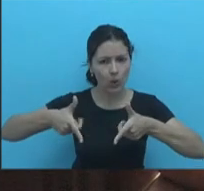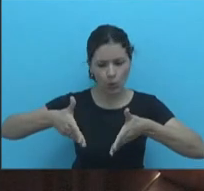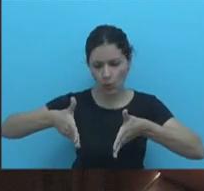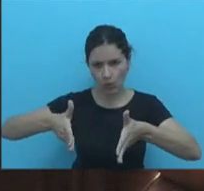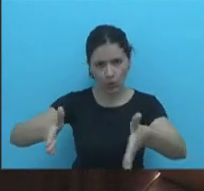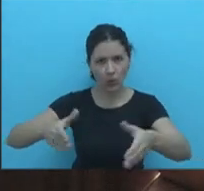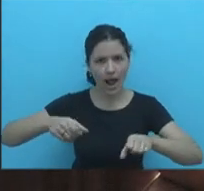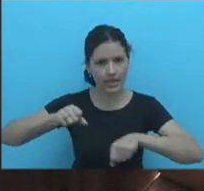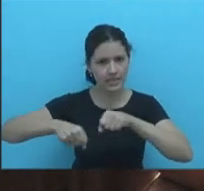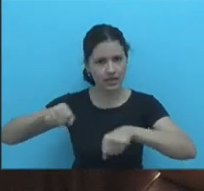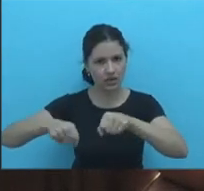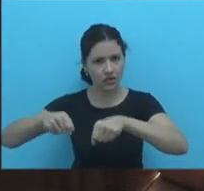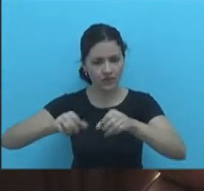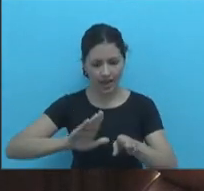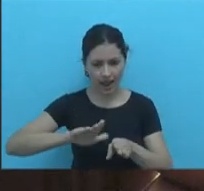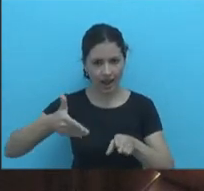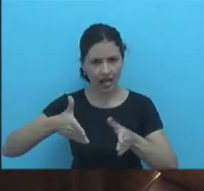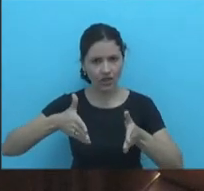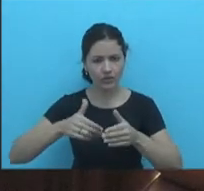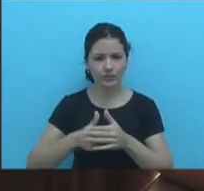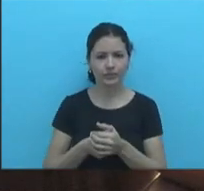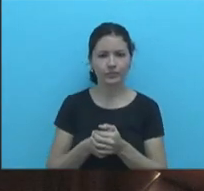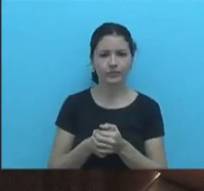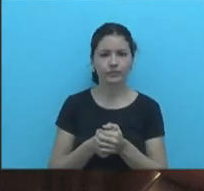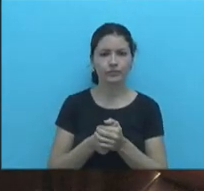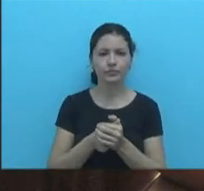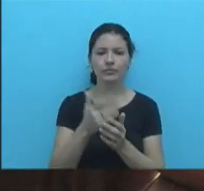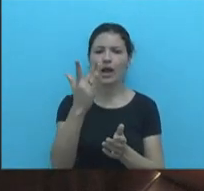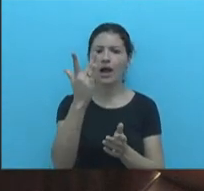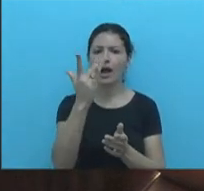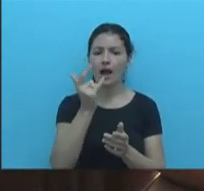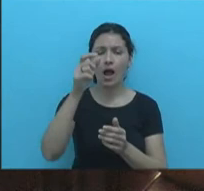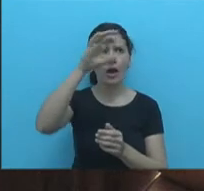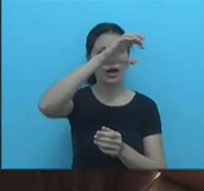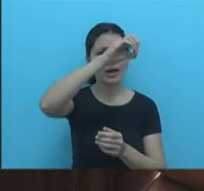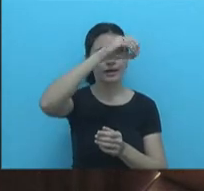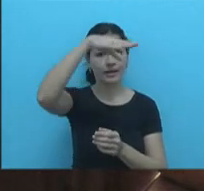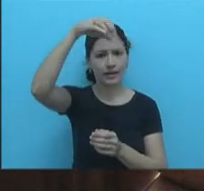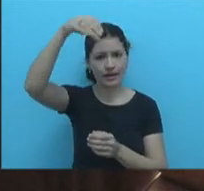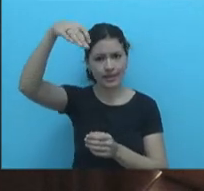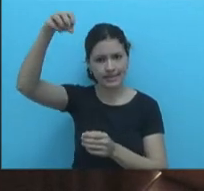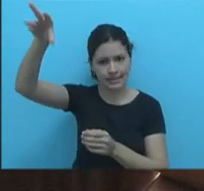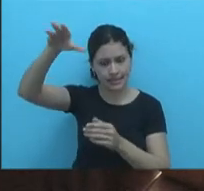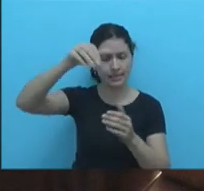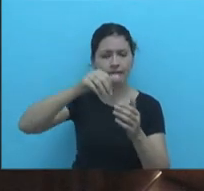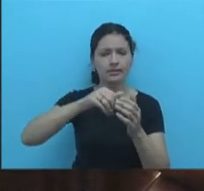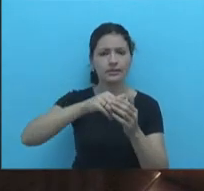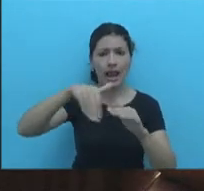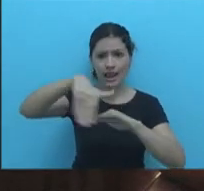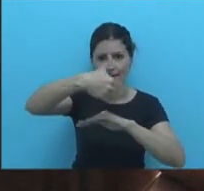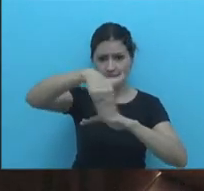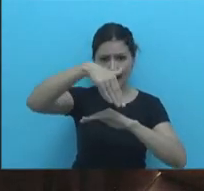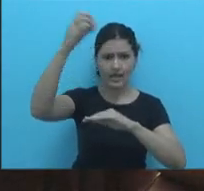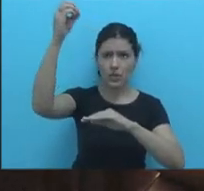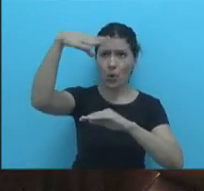arterias principales, red eléctrica, alumbrado público con columnas de 7 metros de alto y brazo de